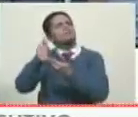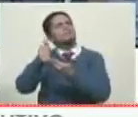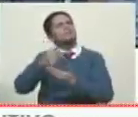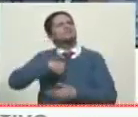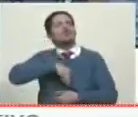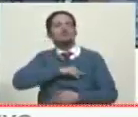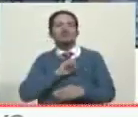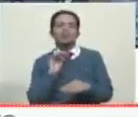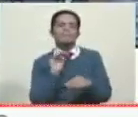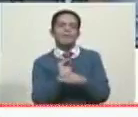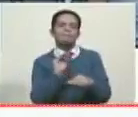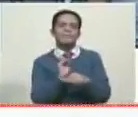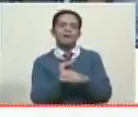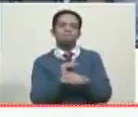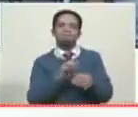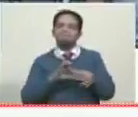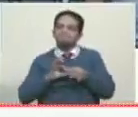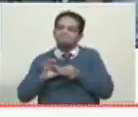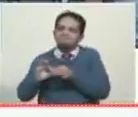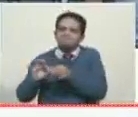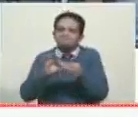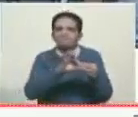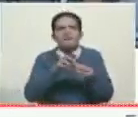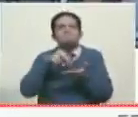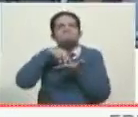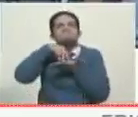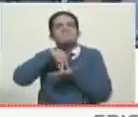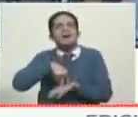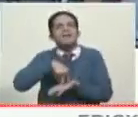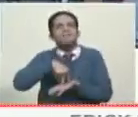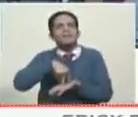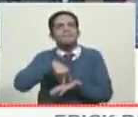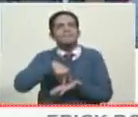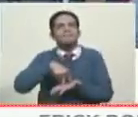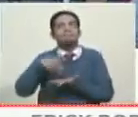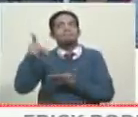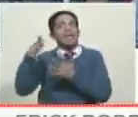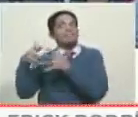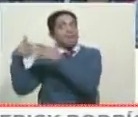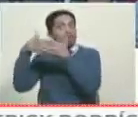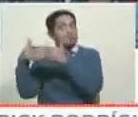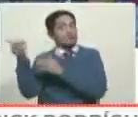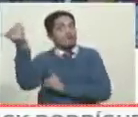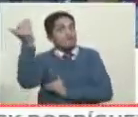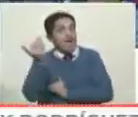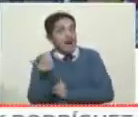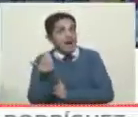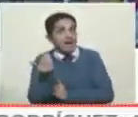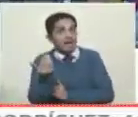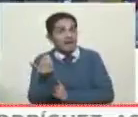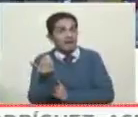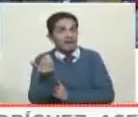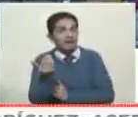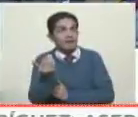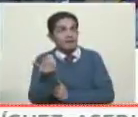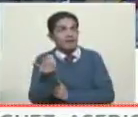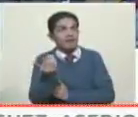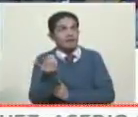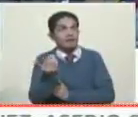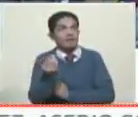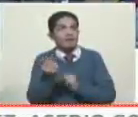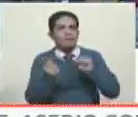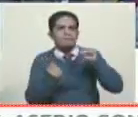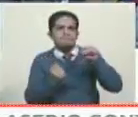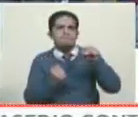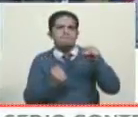nosotros como un solo puño firme y el imperialismo llega todo eso